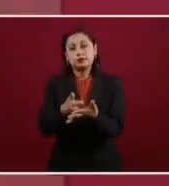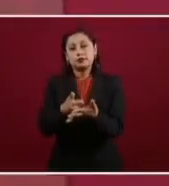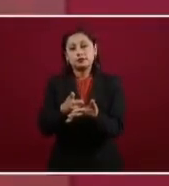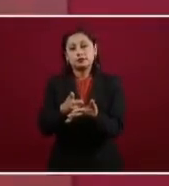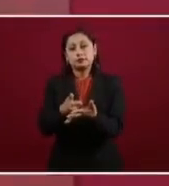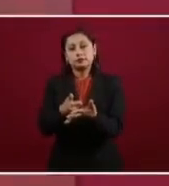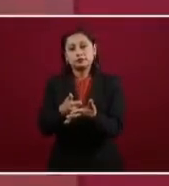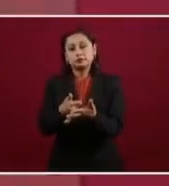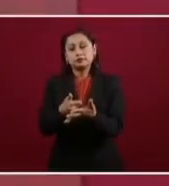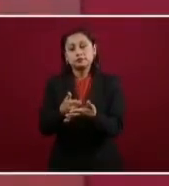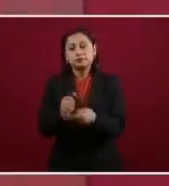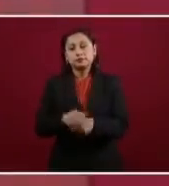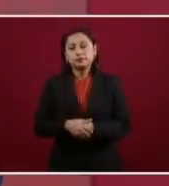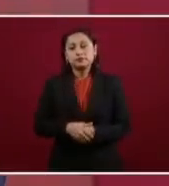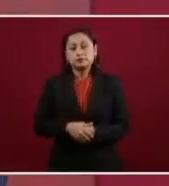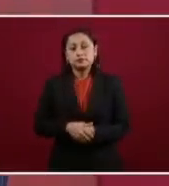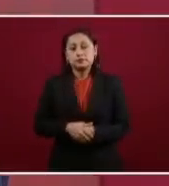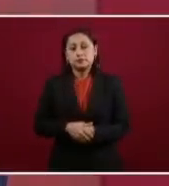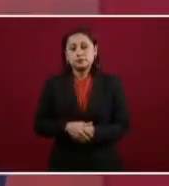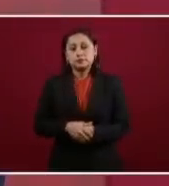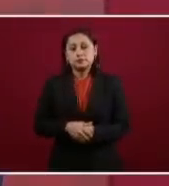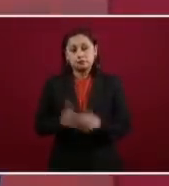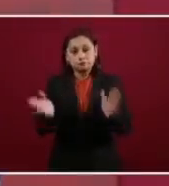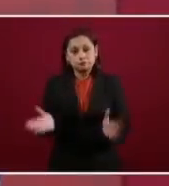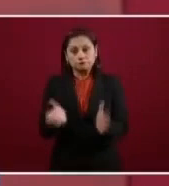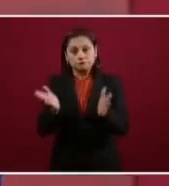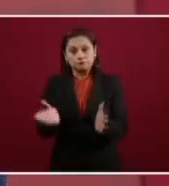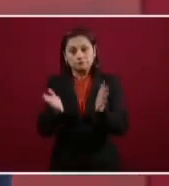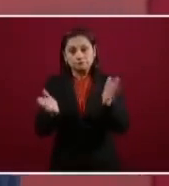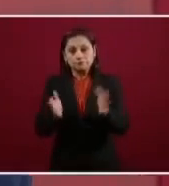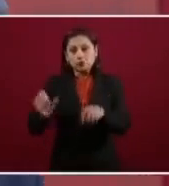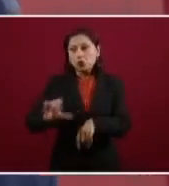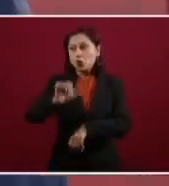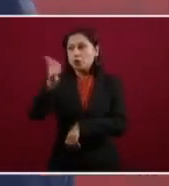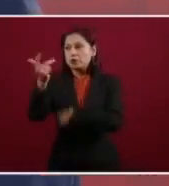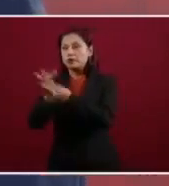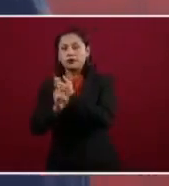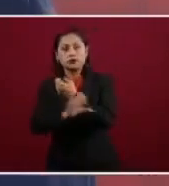el que siga llegando la inversión extranjera